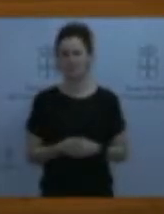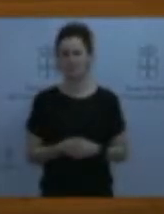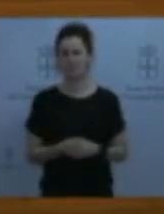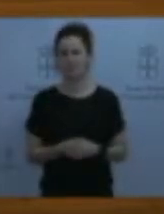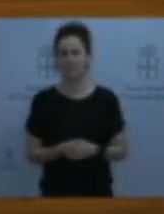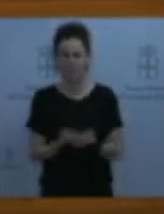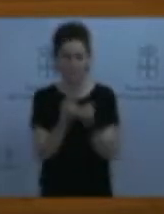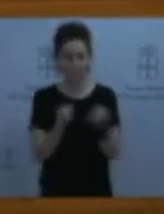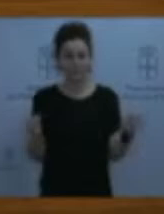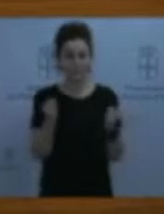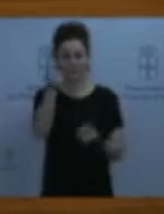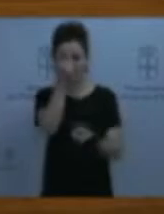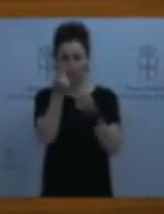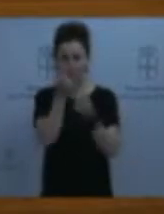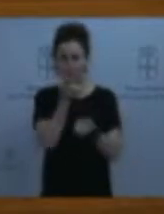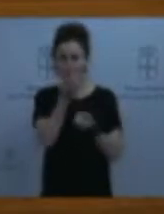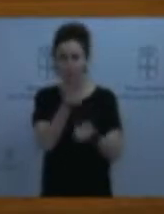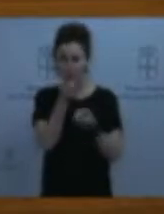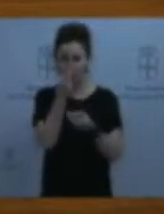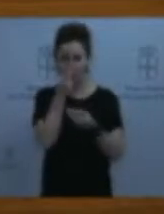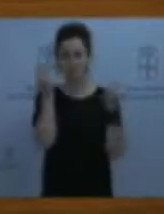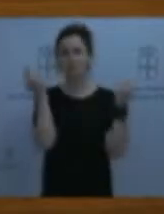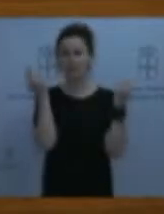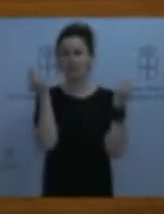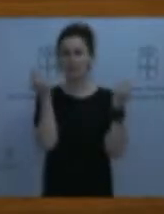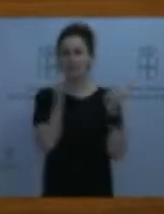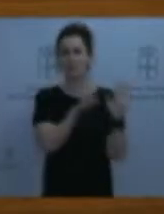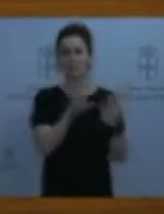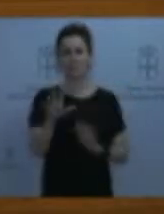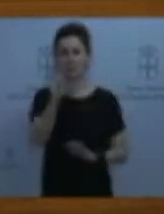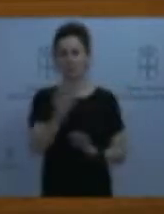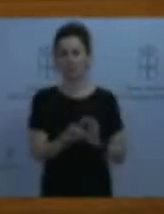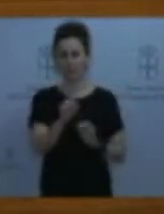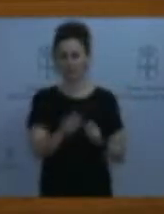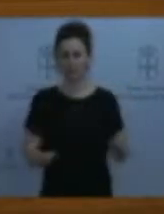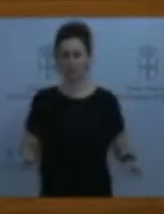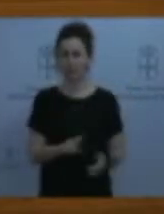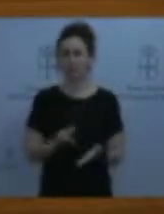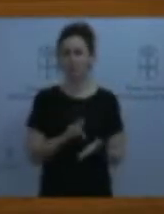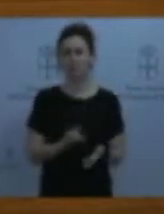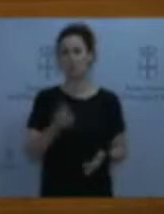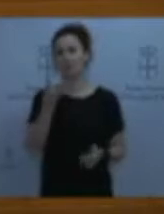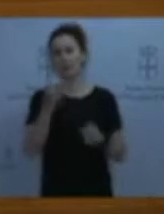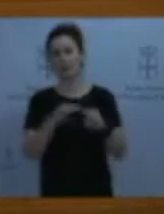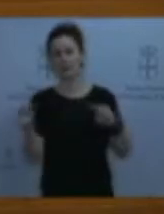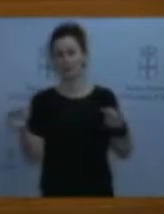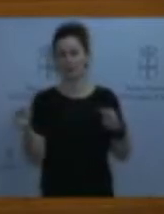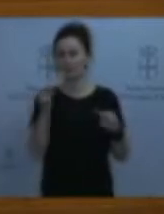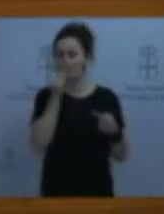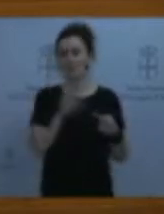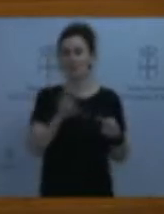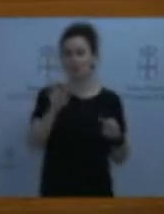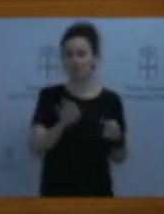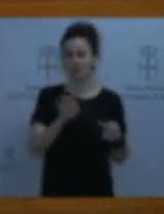miramos los datos concretos. En la pública, el 95% de las personas van en primera opción. Solamente un 5%